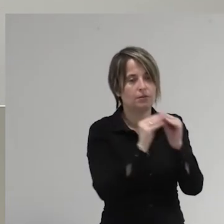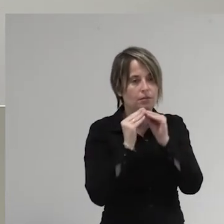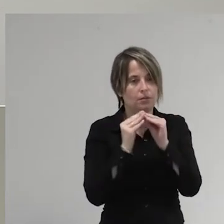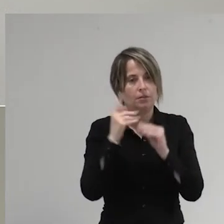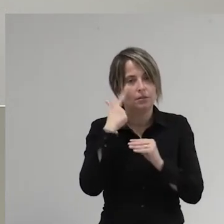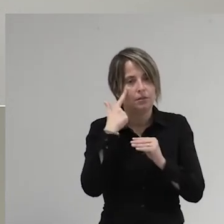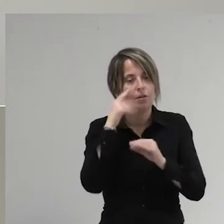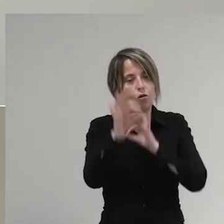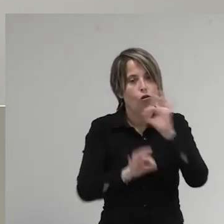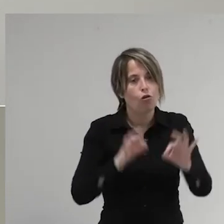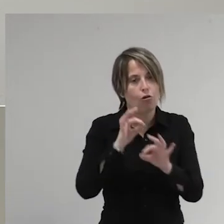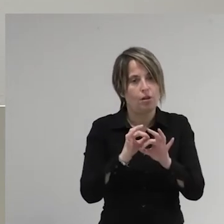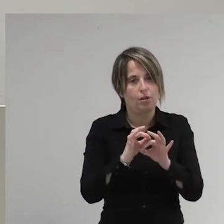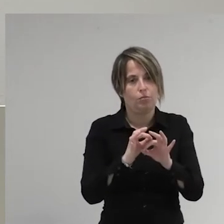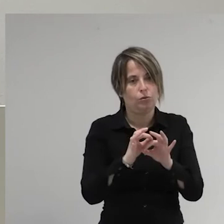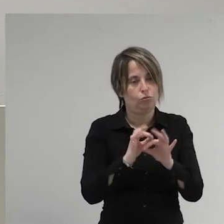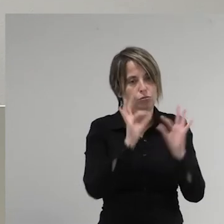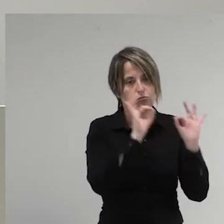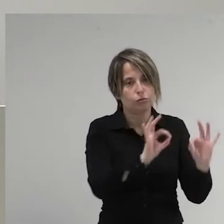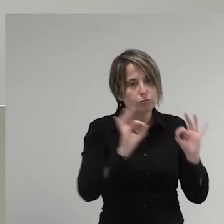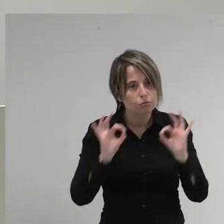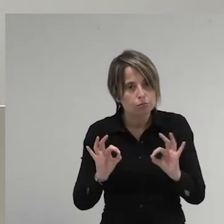como que nos organicemos políticamente